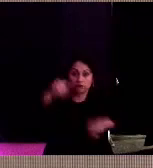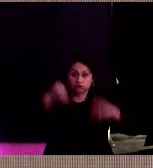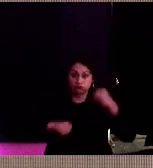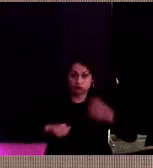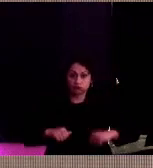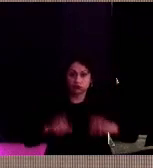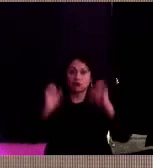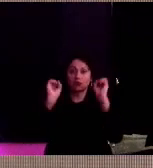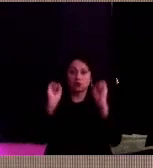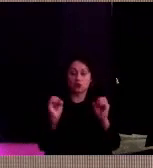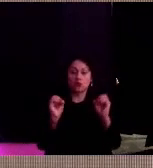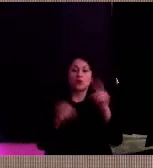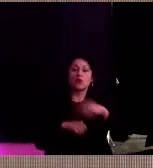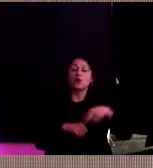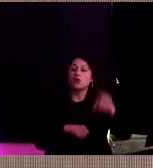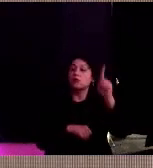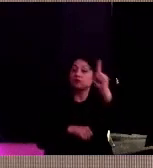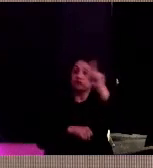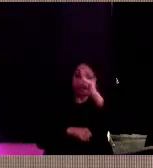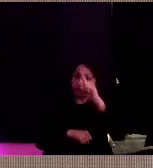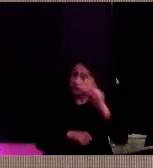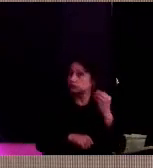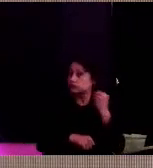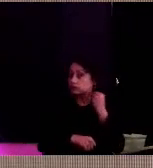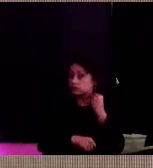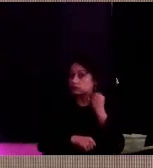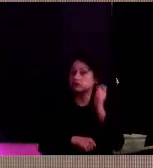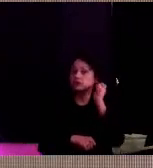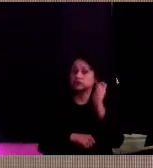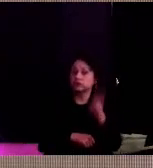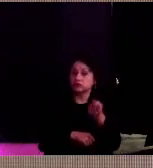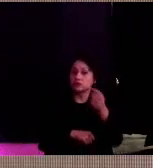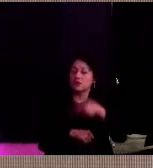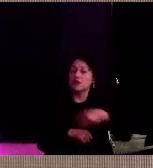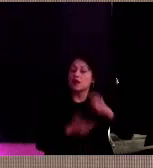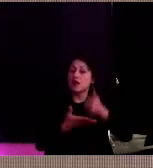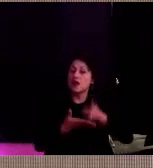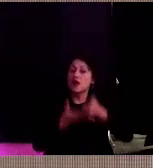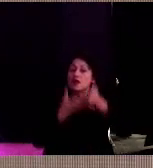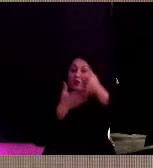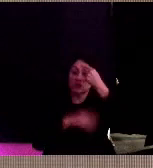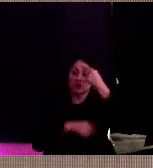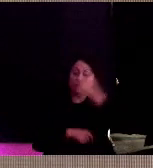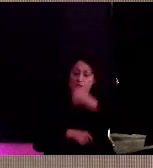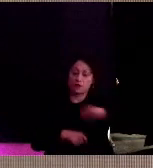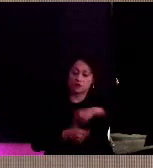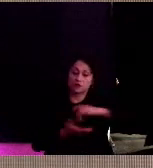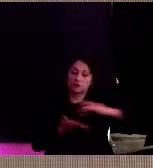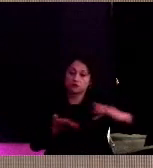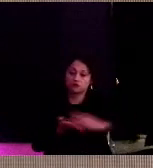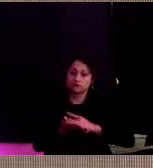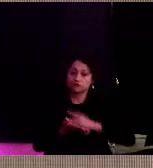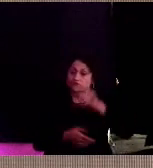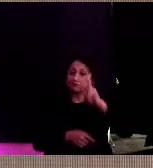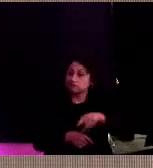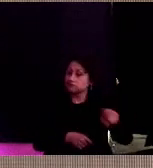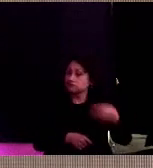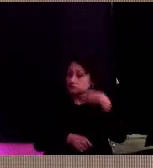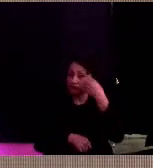en asesoría jurídica, quienes nos brindan apoyo de manera casi voluntaria.